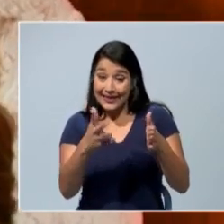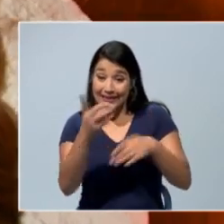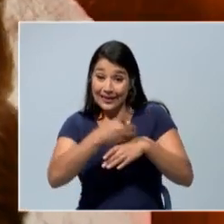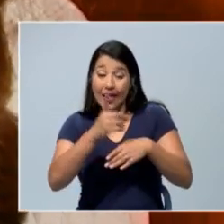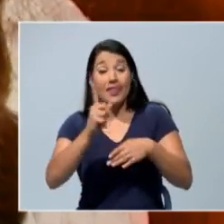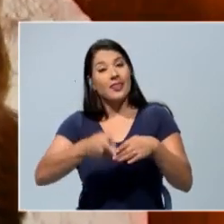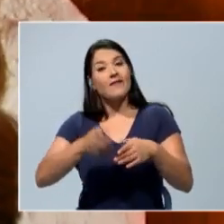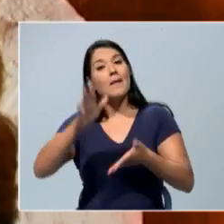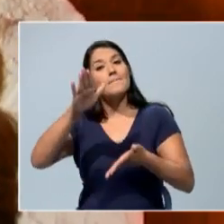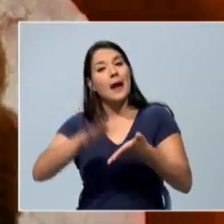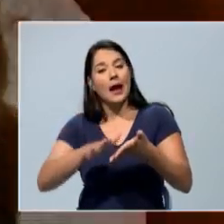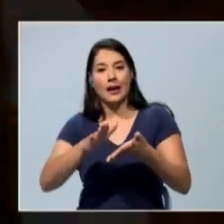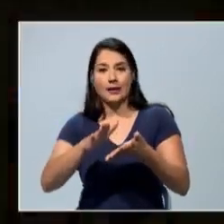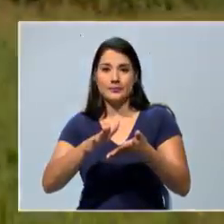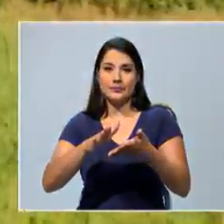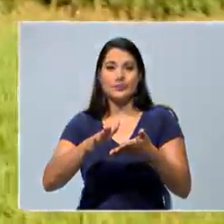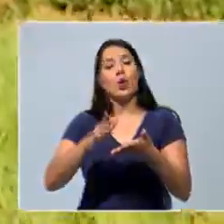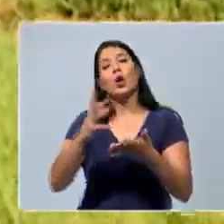45 millones de colones.